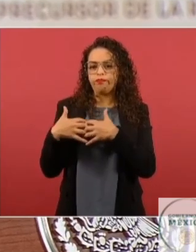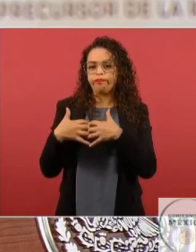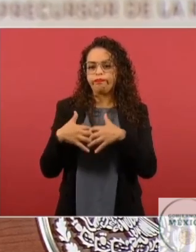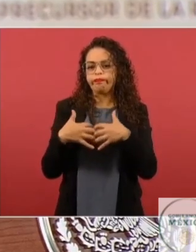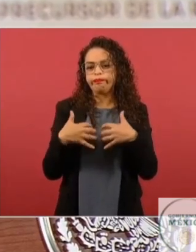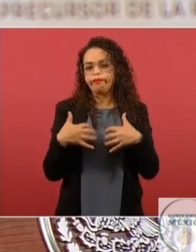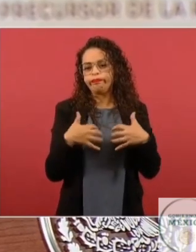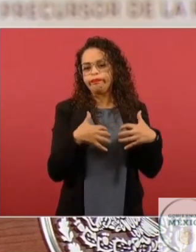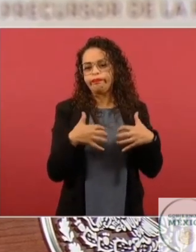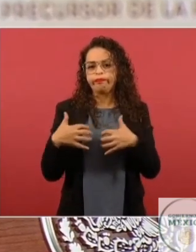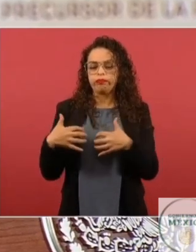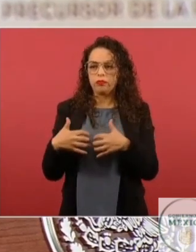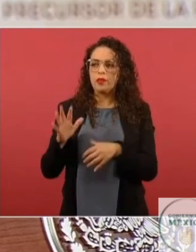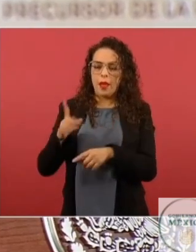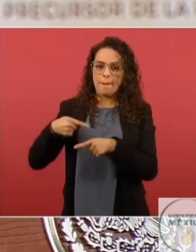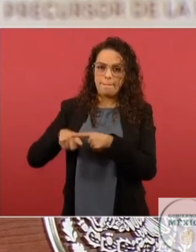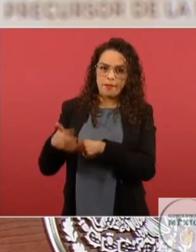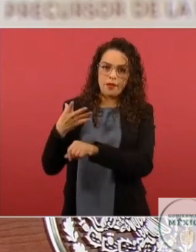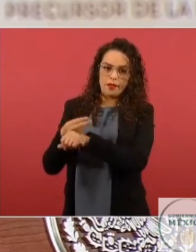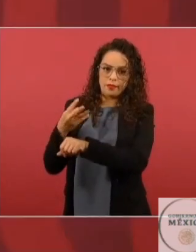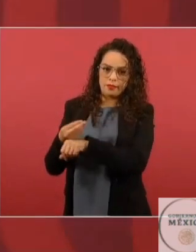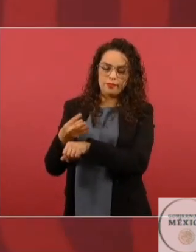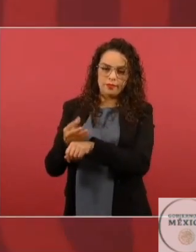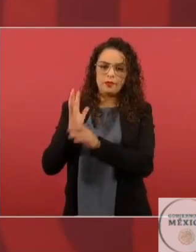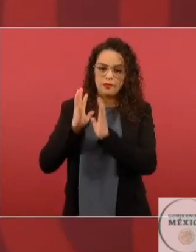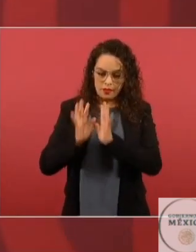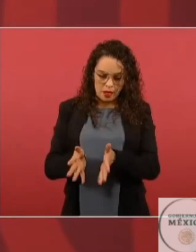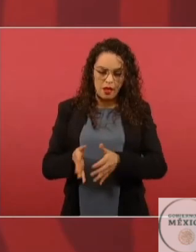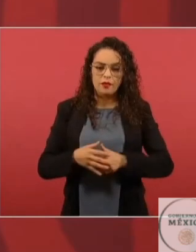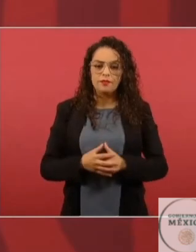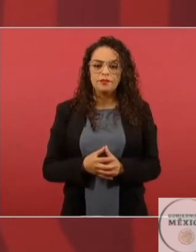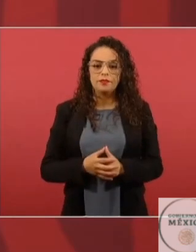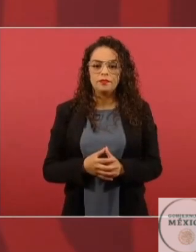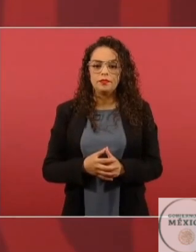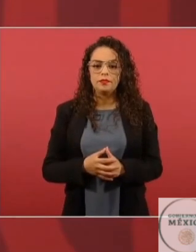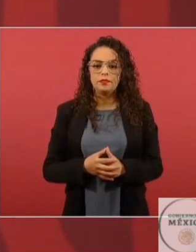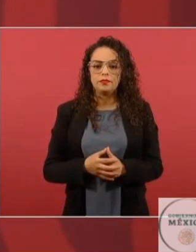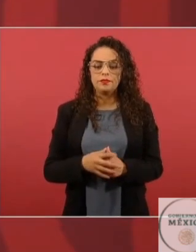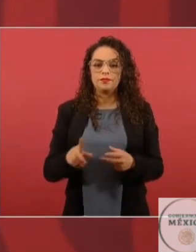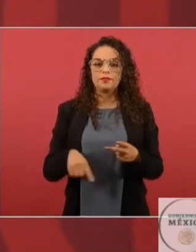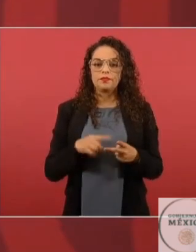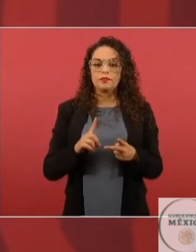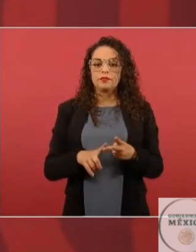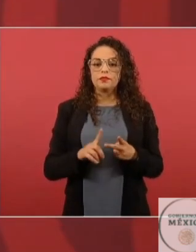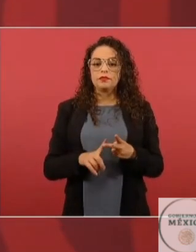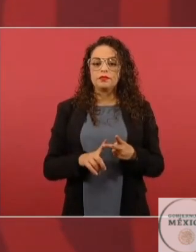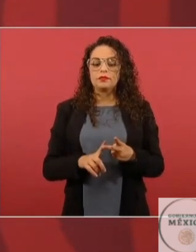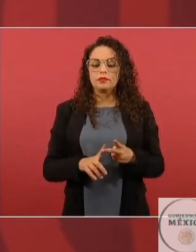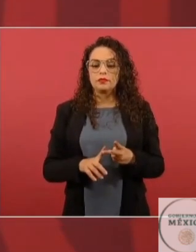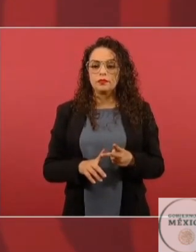comunistas. Amigos y amigas, así estaba de mezquina la derecha. Hoy, con los números que ha